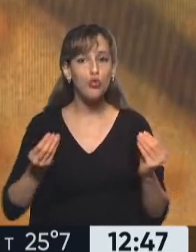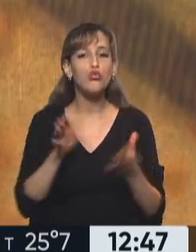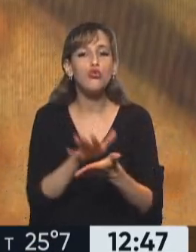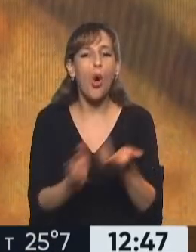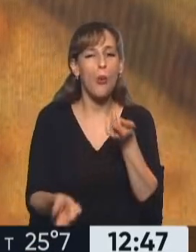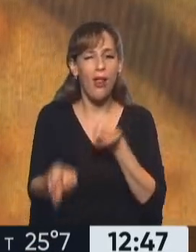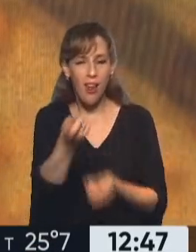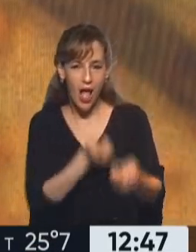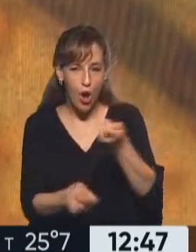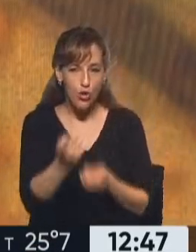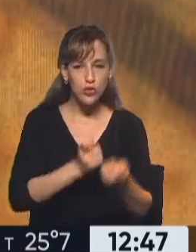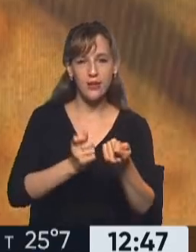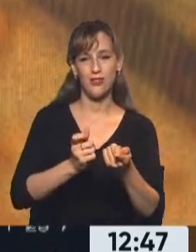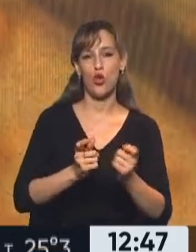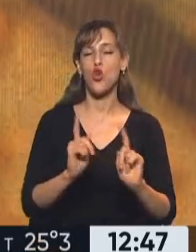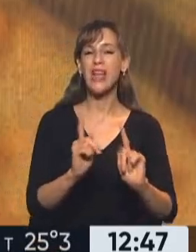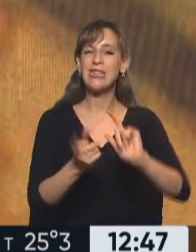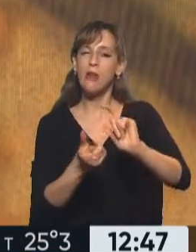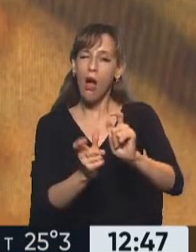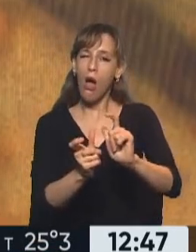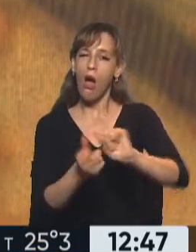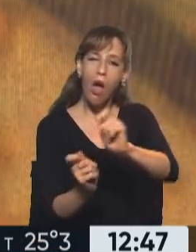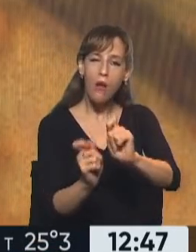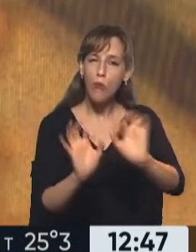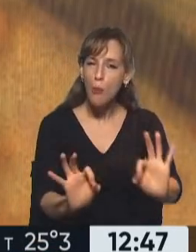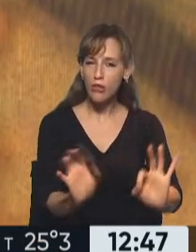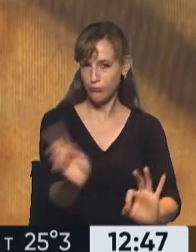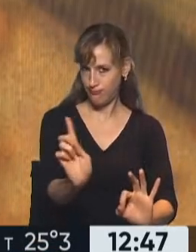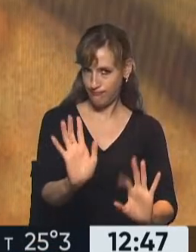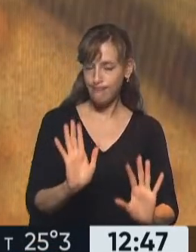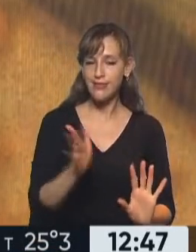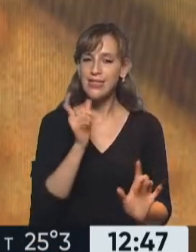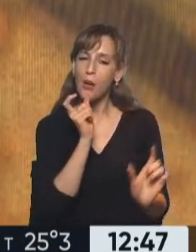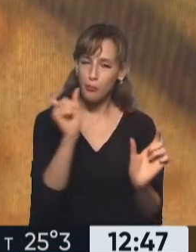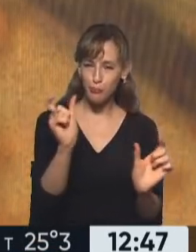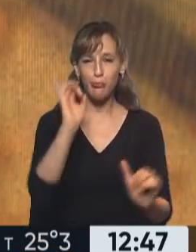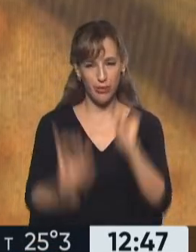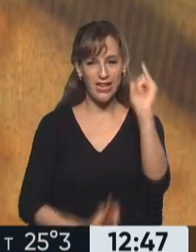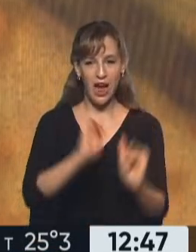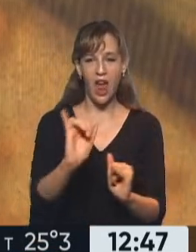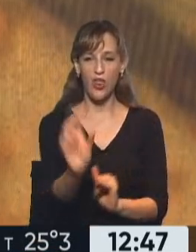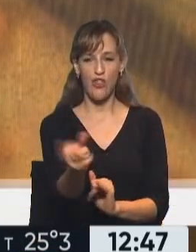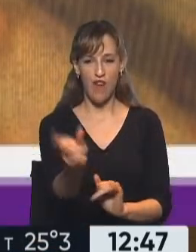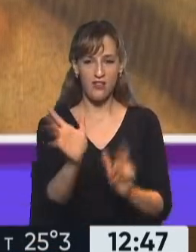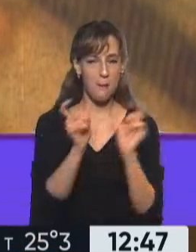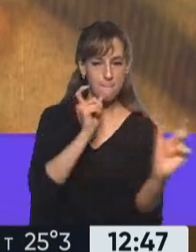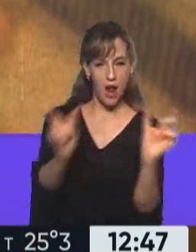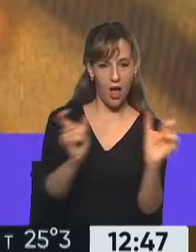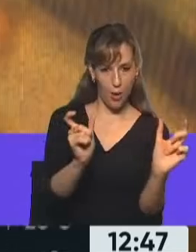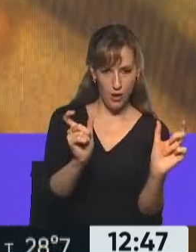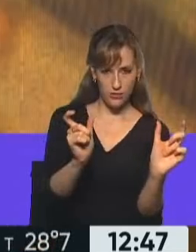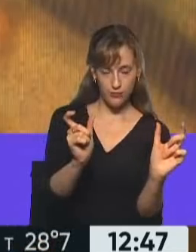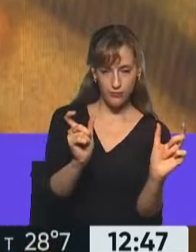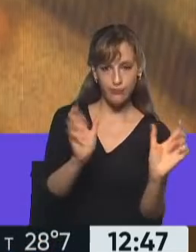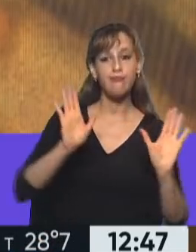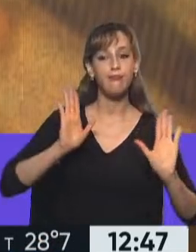la reestructuración. Ya vamos a decir de qué se trata esa sutil y no tanto diferencia. Básicamente